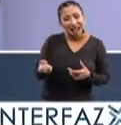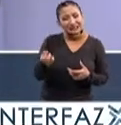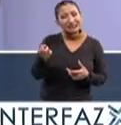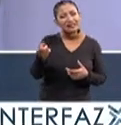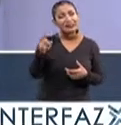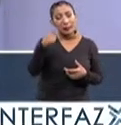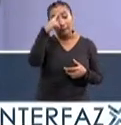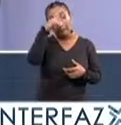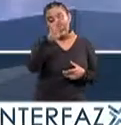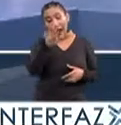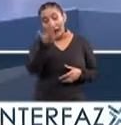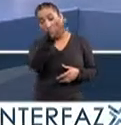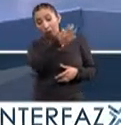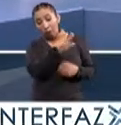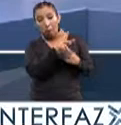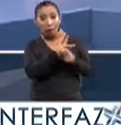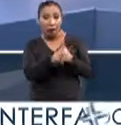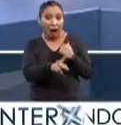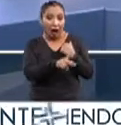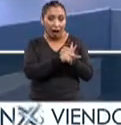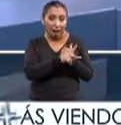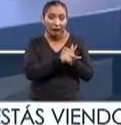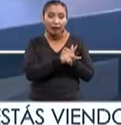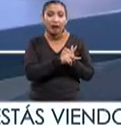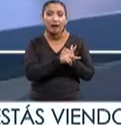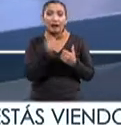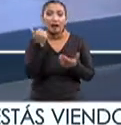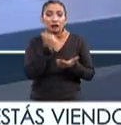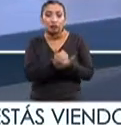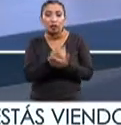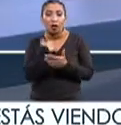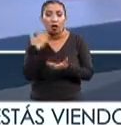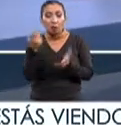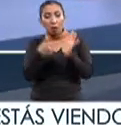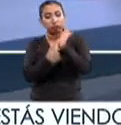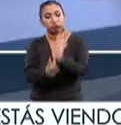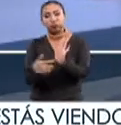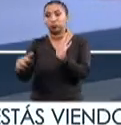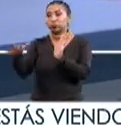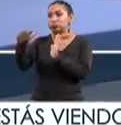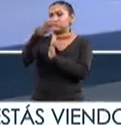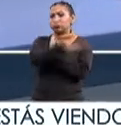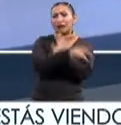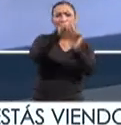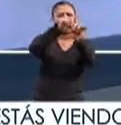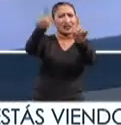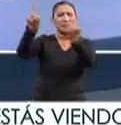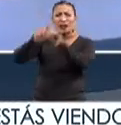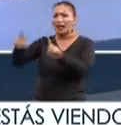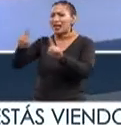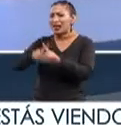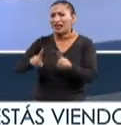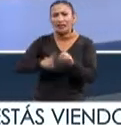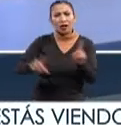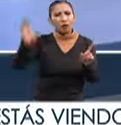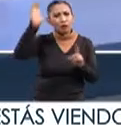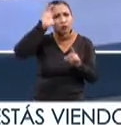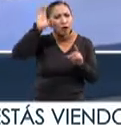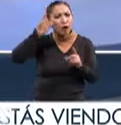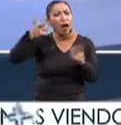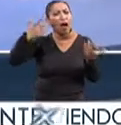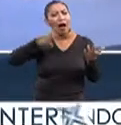el hecho de que México es un país y la Ciudad de México un reflejo de esta multiculturalidad